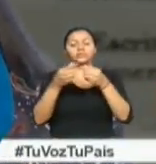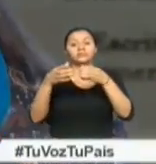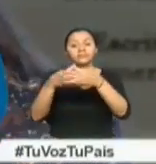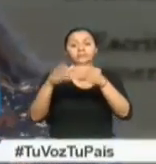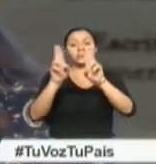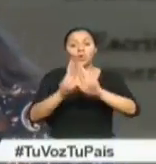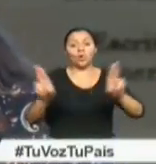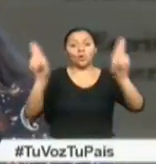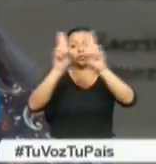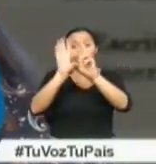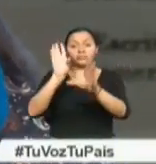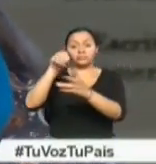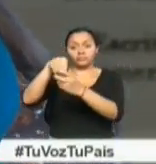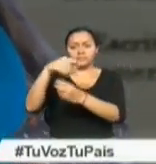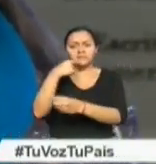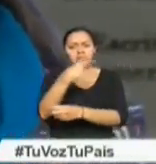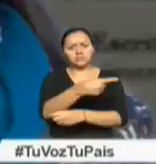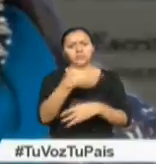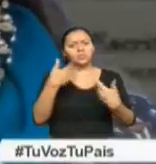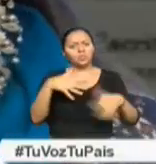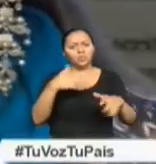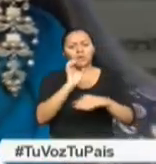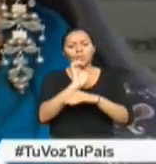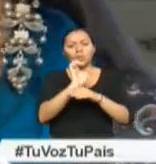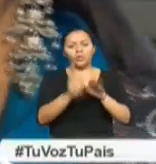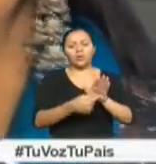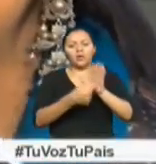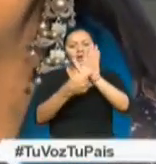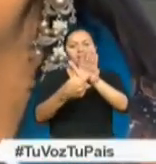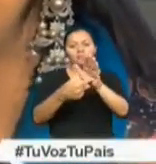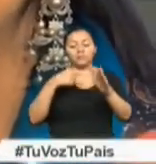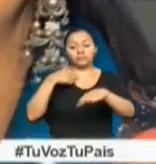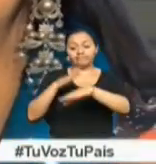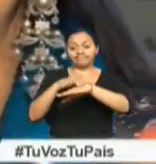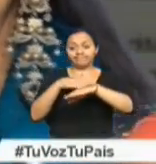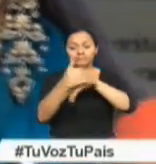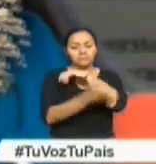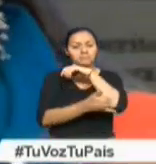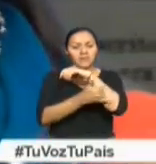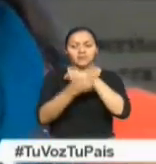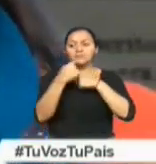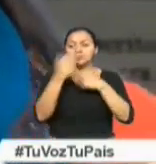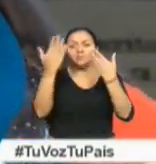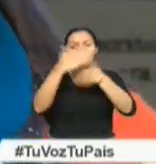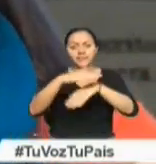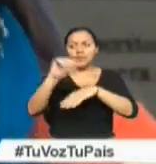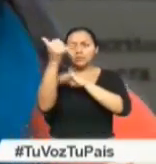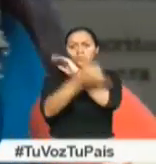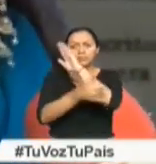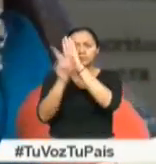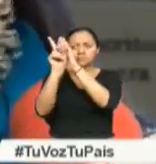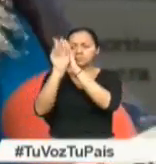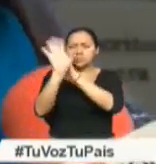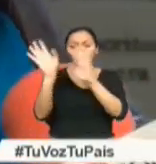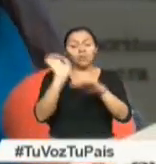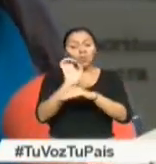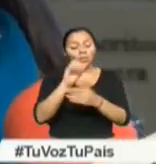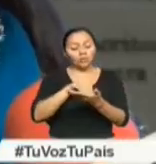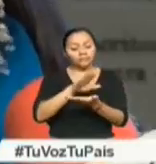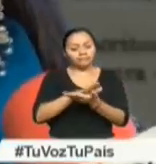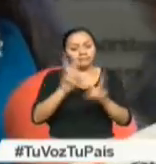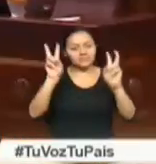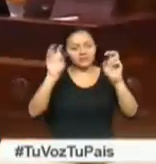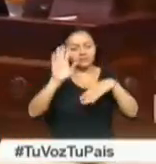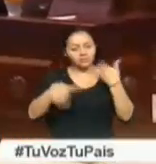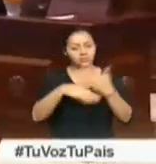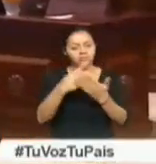Naciones Unidas ha acogido el tema del llamado y el exhorto a los estados para terminar con paraísos fiscales, de tal manera que el Ecuador sigue implementando temas de